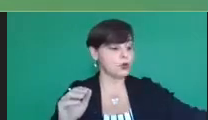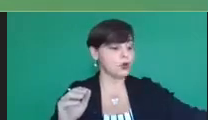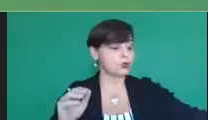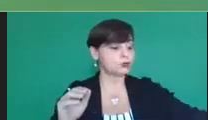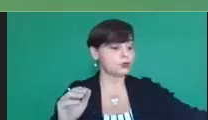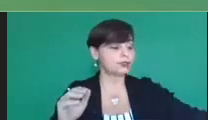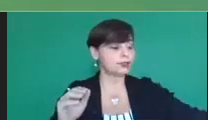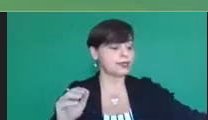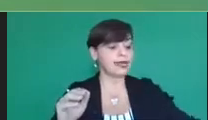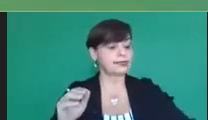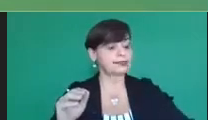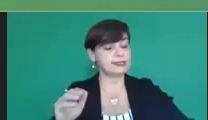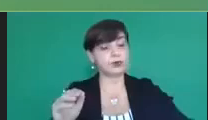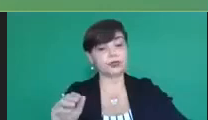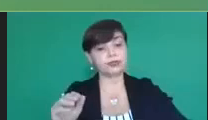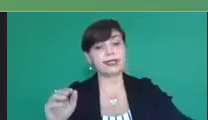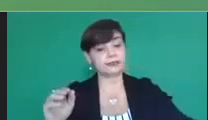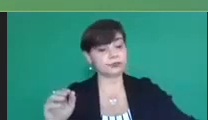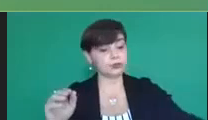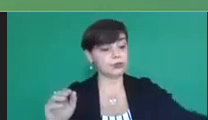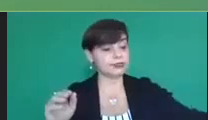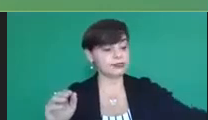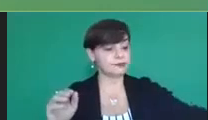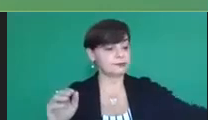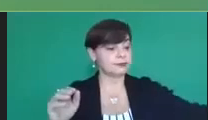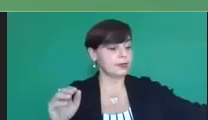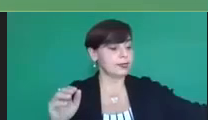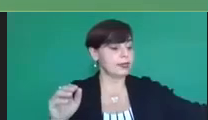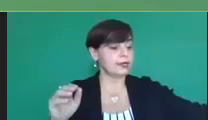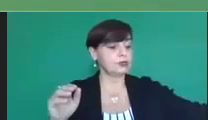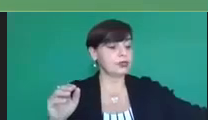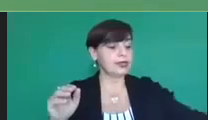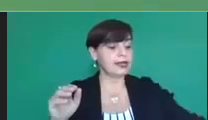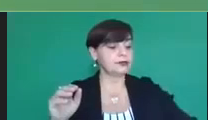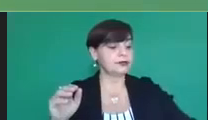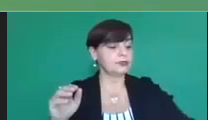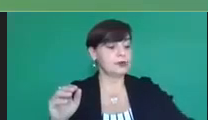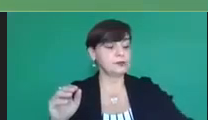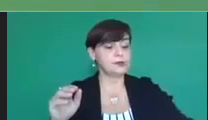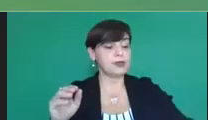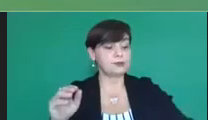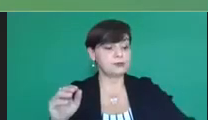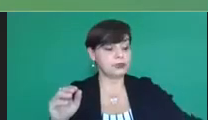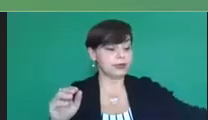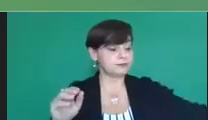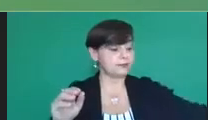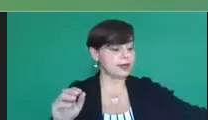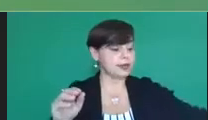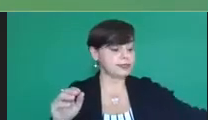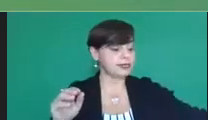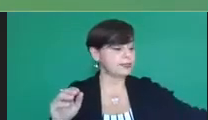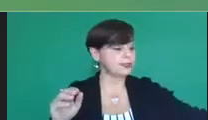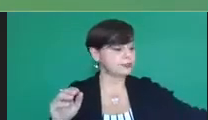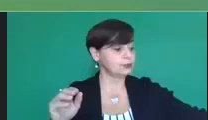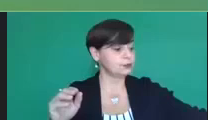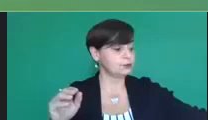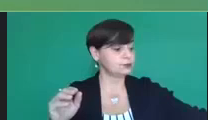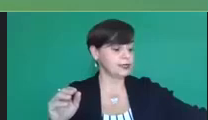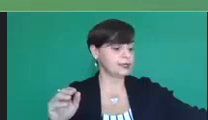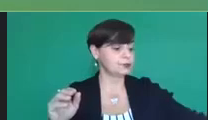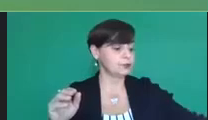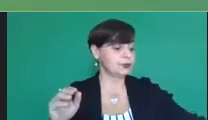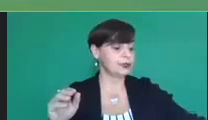los porcentajes de otras latitudes, en toda la revisión bibliográfica que se hizo,